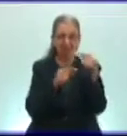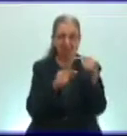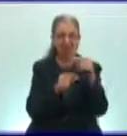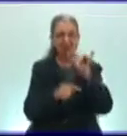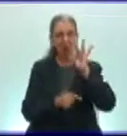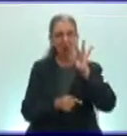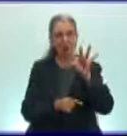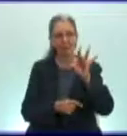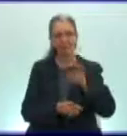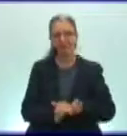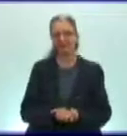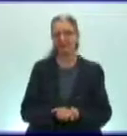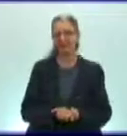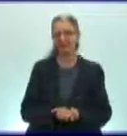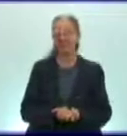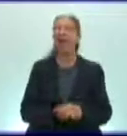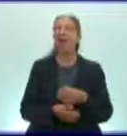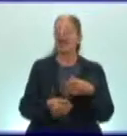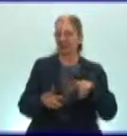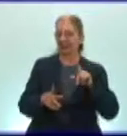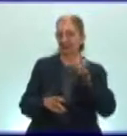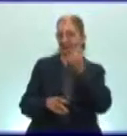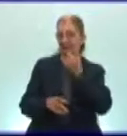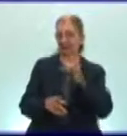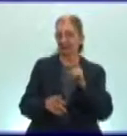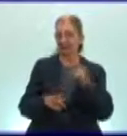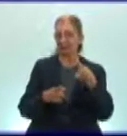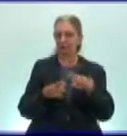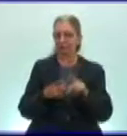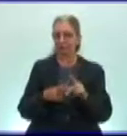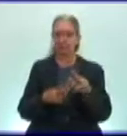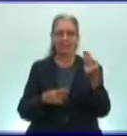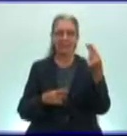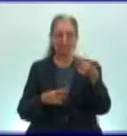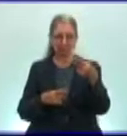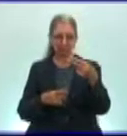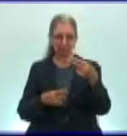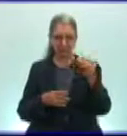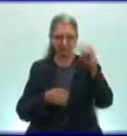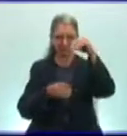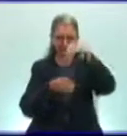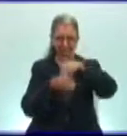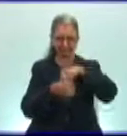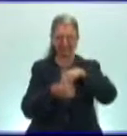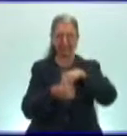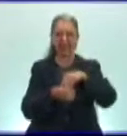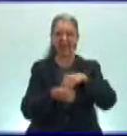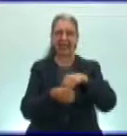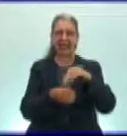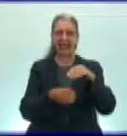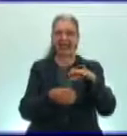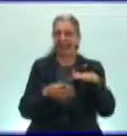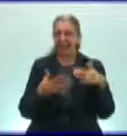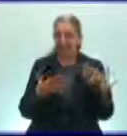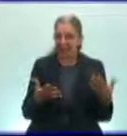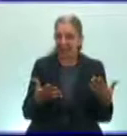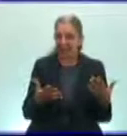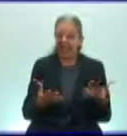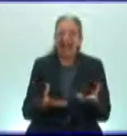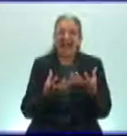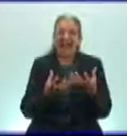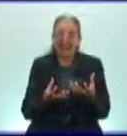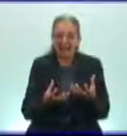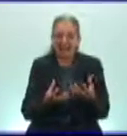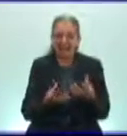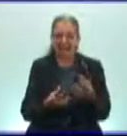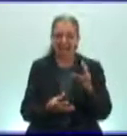¿verdad? Entonces, también la cantidad de protones que hay en el núcleo de un átomo determina la carga del núcleo,